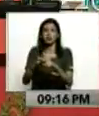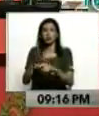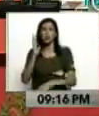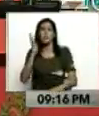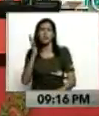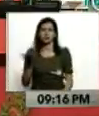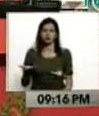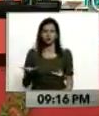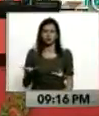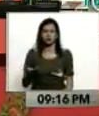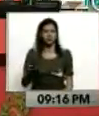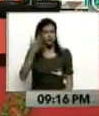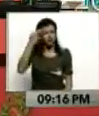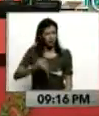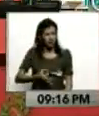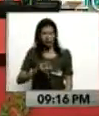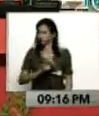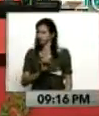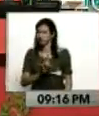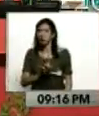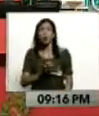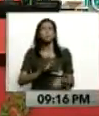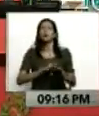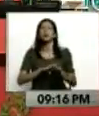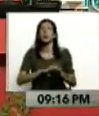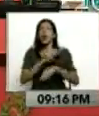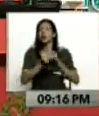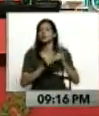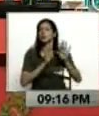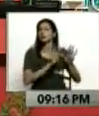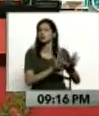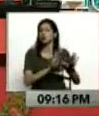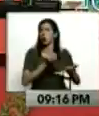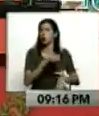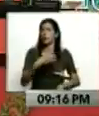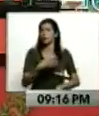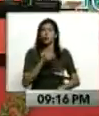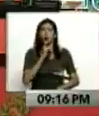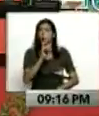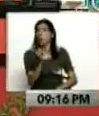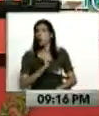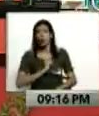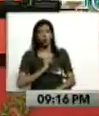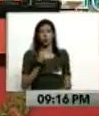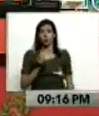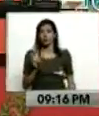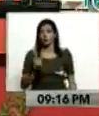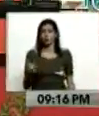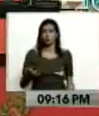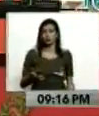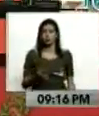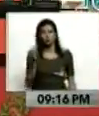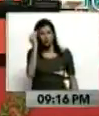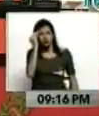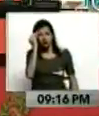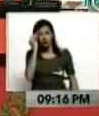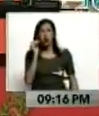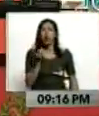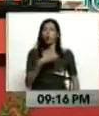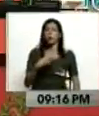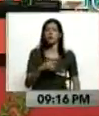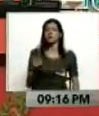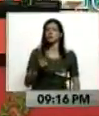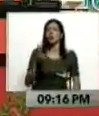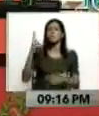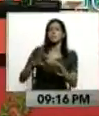eso no se lo cree nadie pero lo hace porque nos jod V porque definitivamente él nos llama